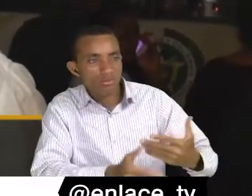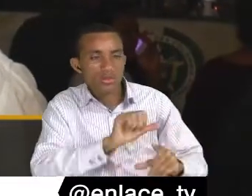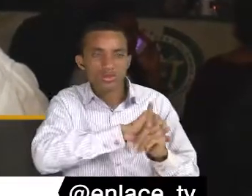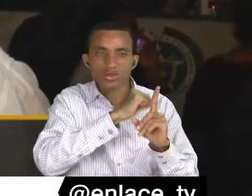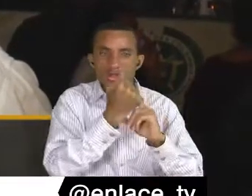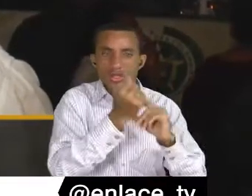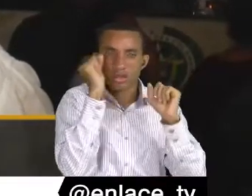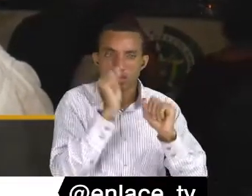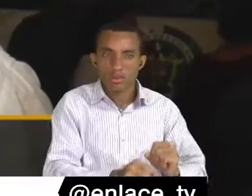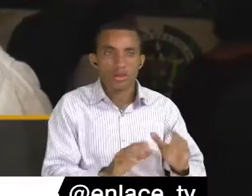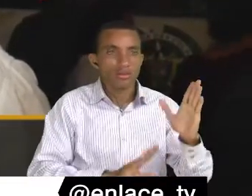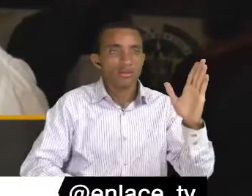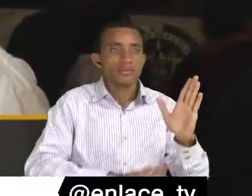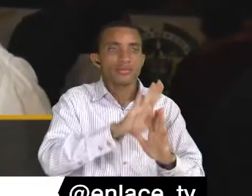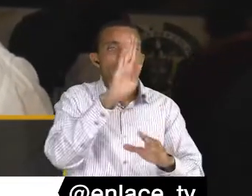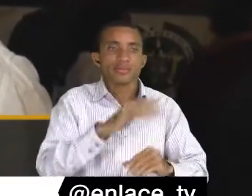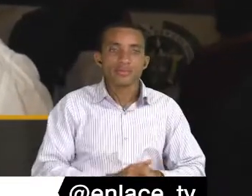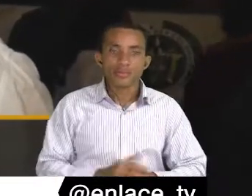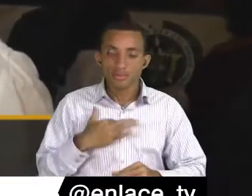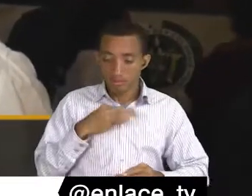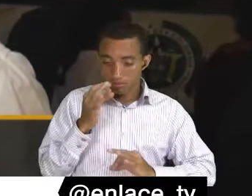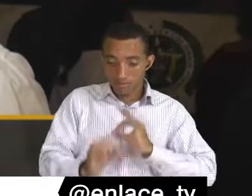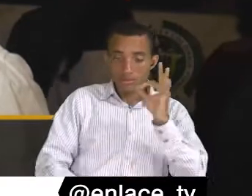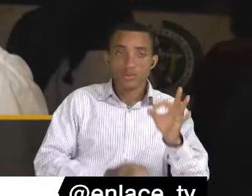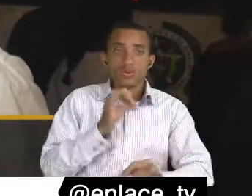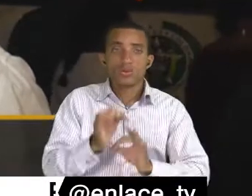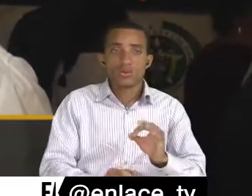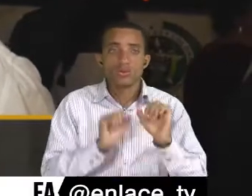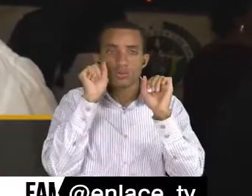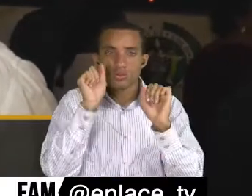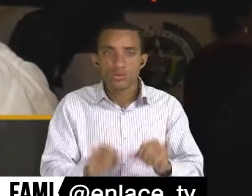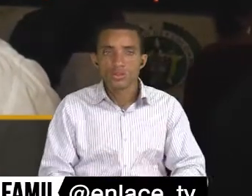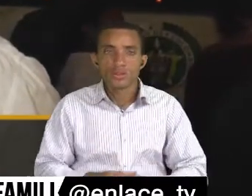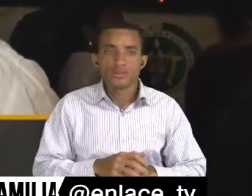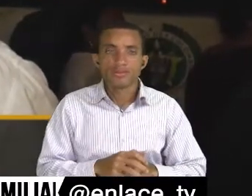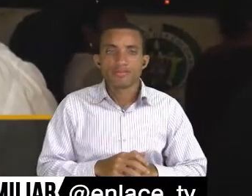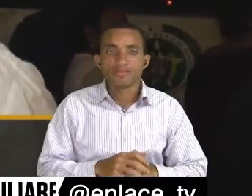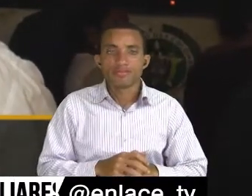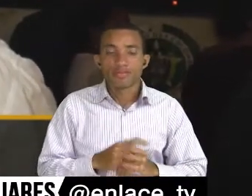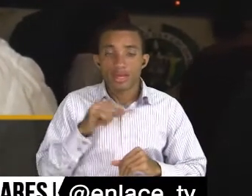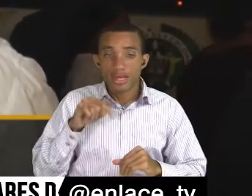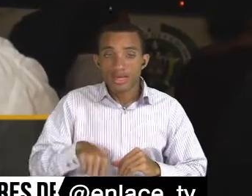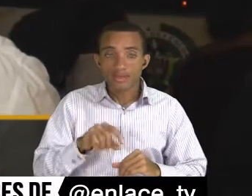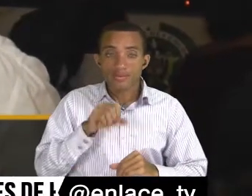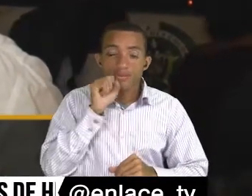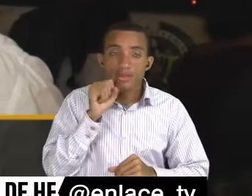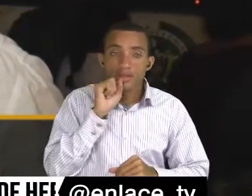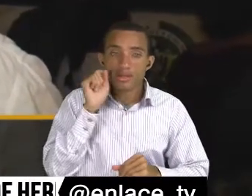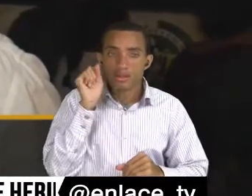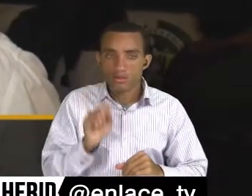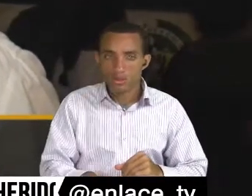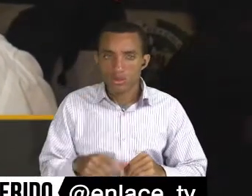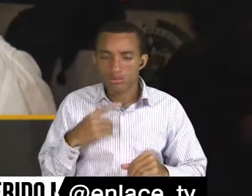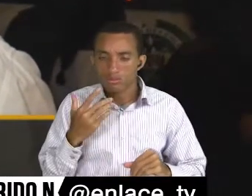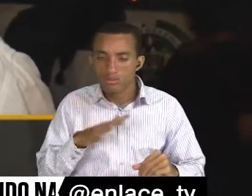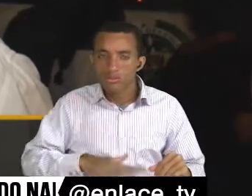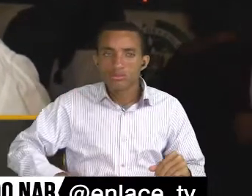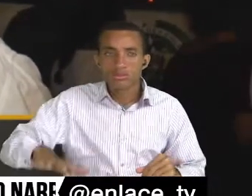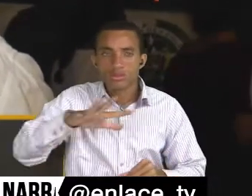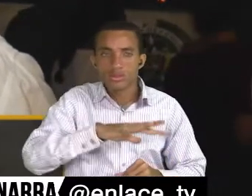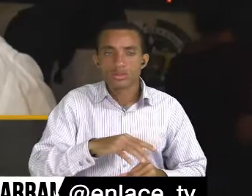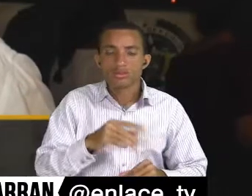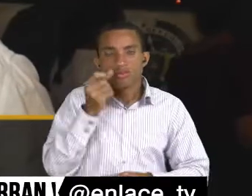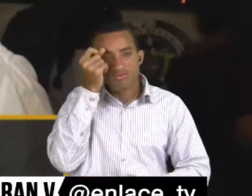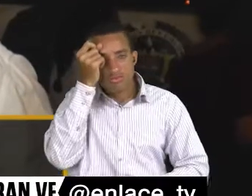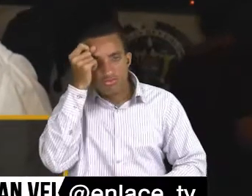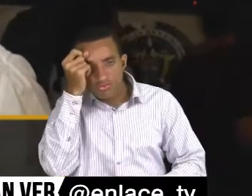tema de la tolerancia y el autocuidado como tal, para que finalmente pues, en el municipio de Barranca Bermeja pues, seamos un municipio, una tierra de tolerancia,